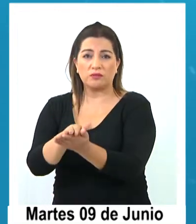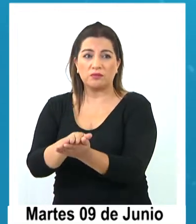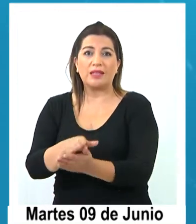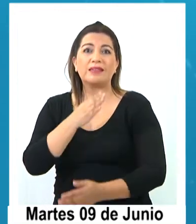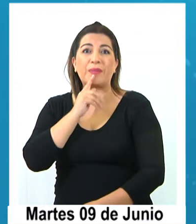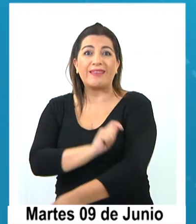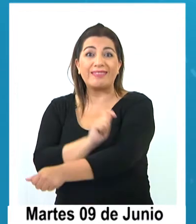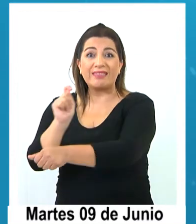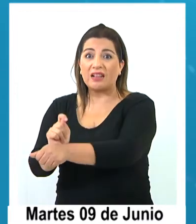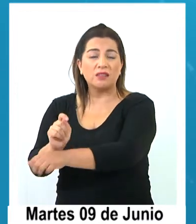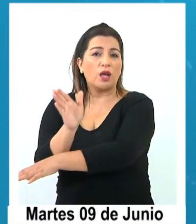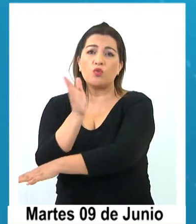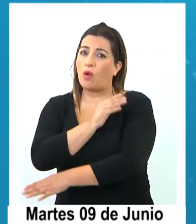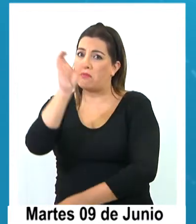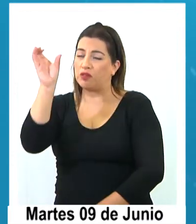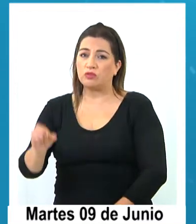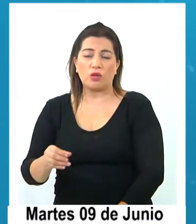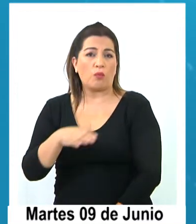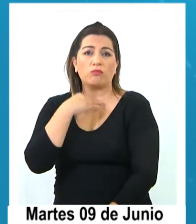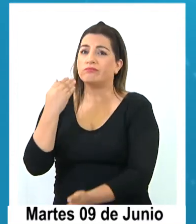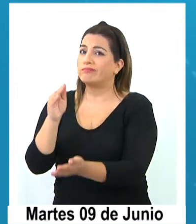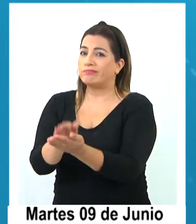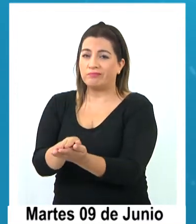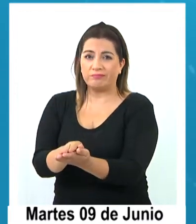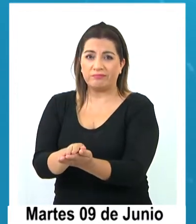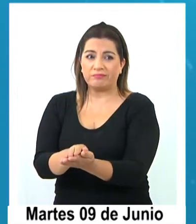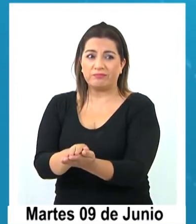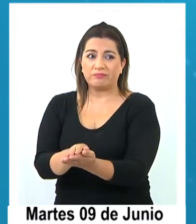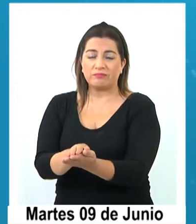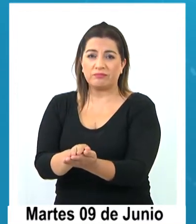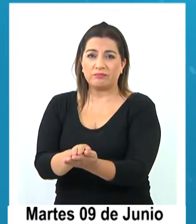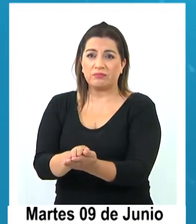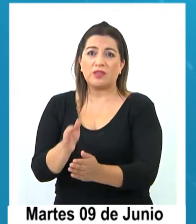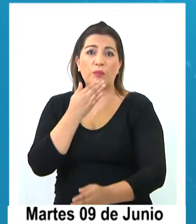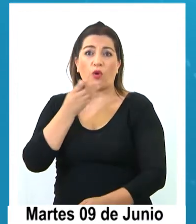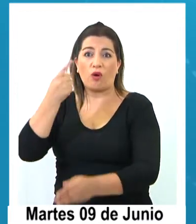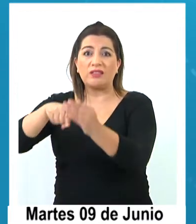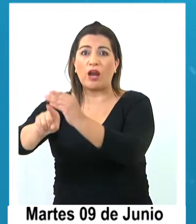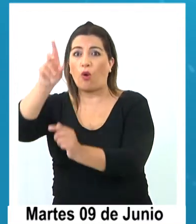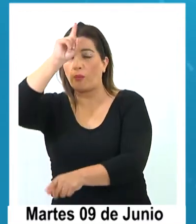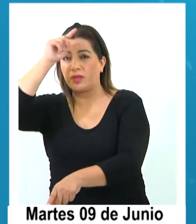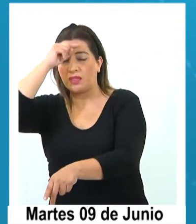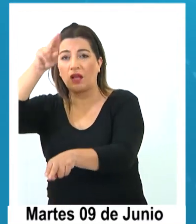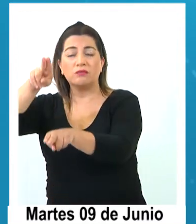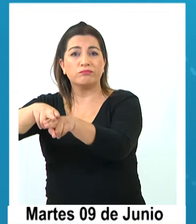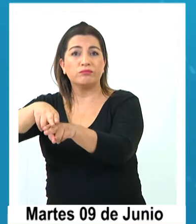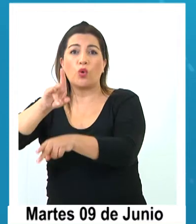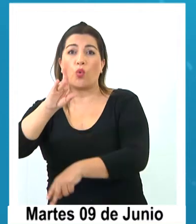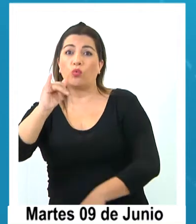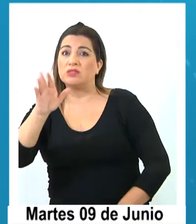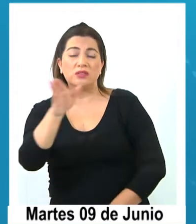Tacna, ni ninguna persona tampoco ha entrado a las unidades de cuidados intensivos. Entonces,